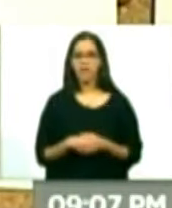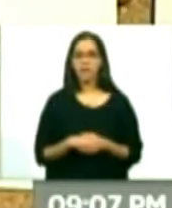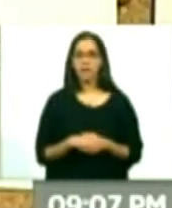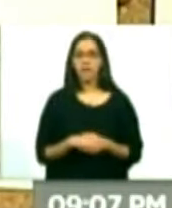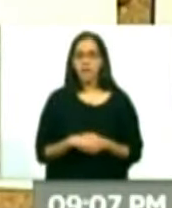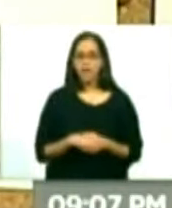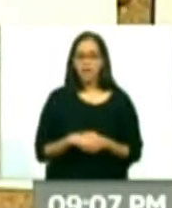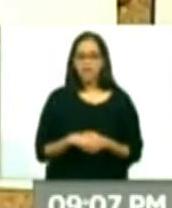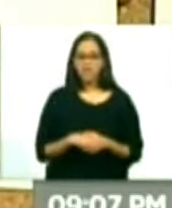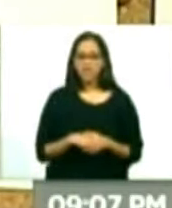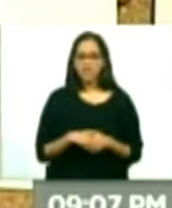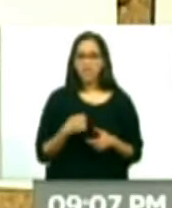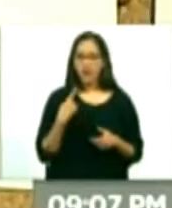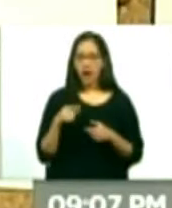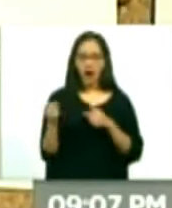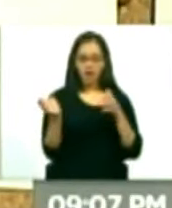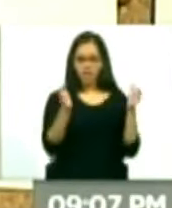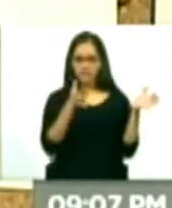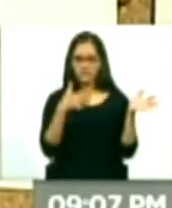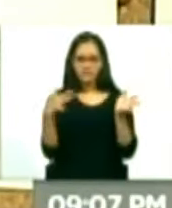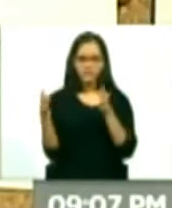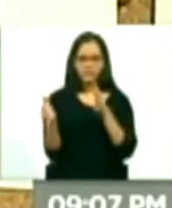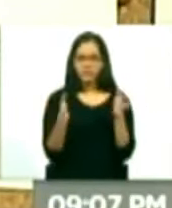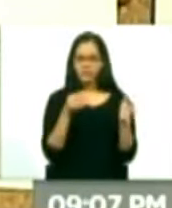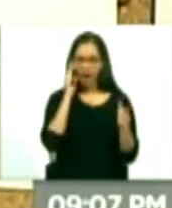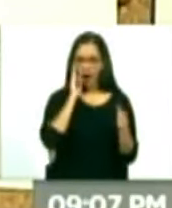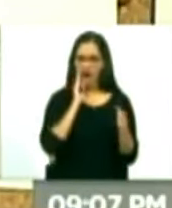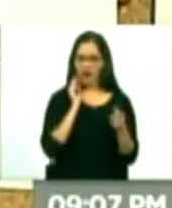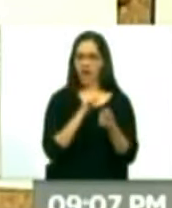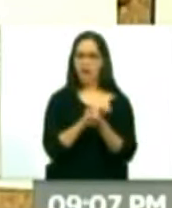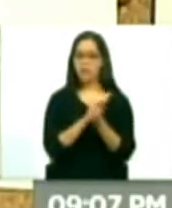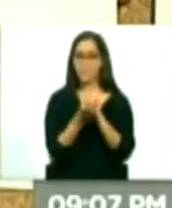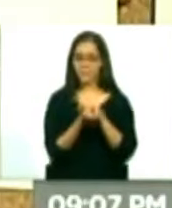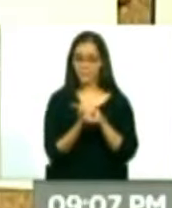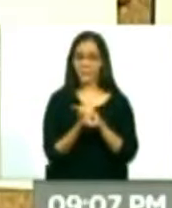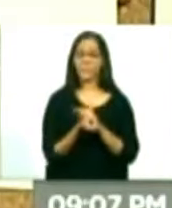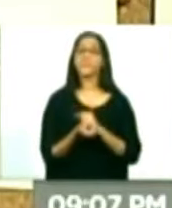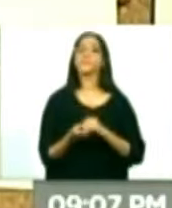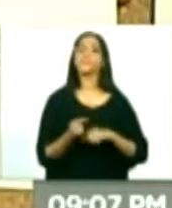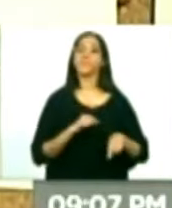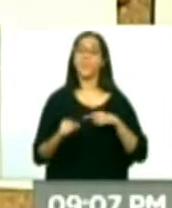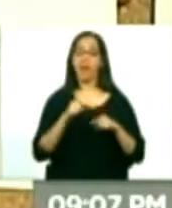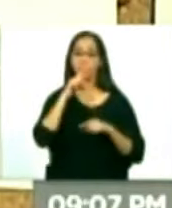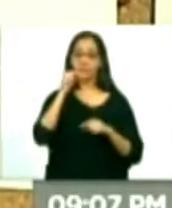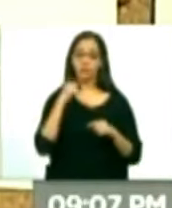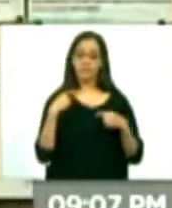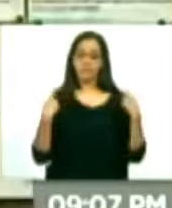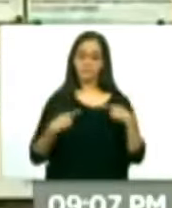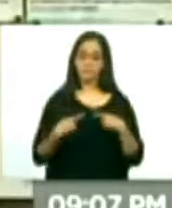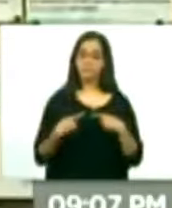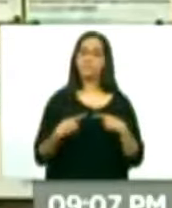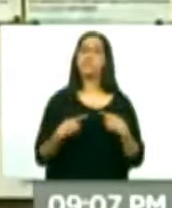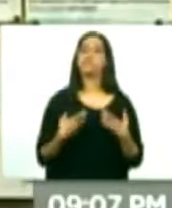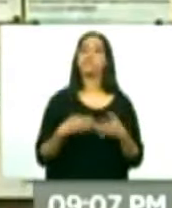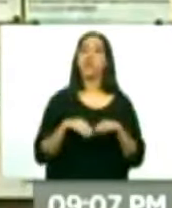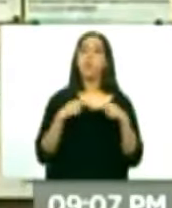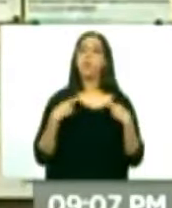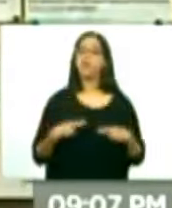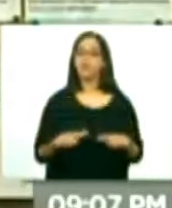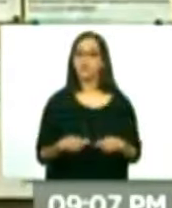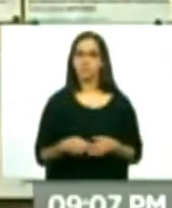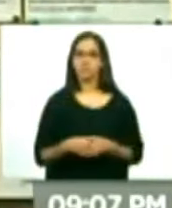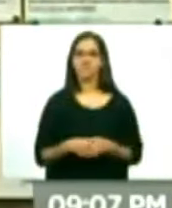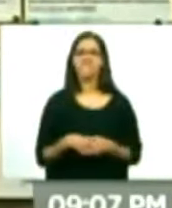Opinión, la brisita bolivariana convierte al régimen de Maduro en enemigo de la humanidad, por Nitu Pérez Osuna. Sigue diciendo que es una